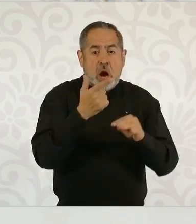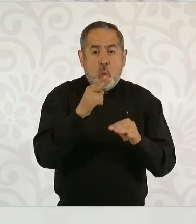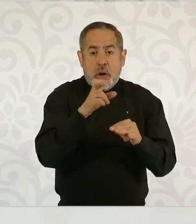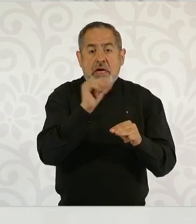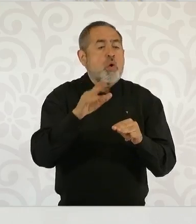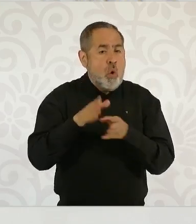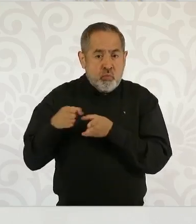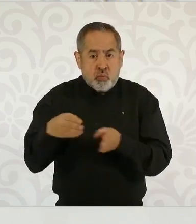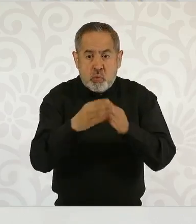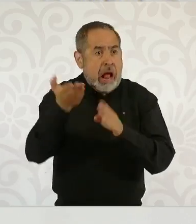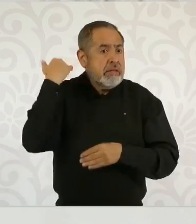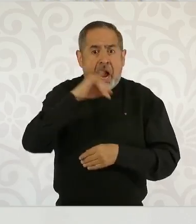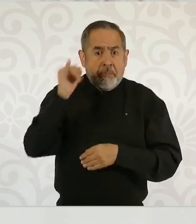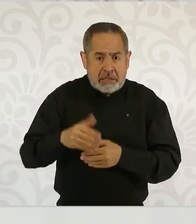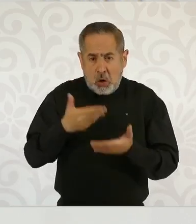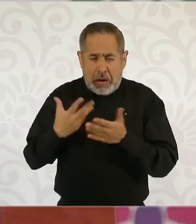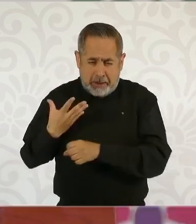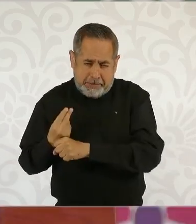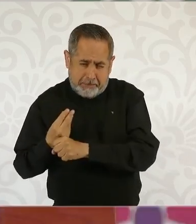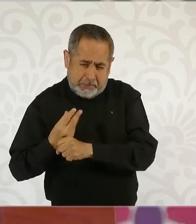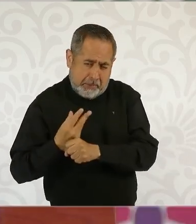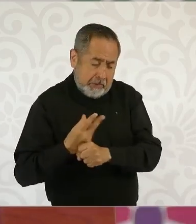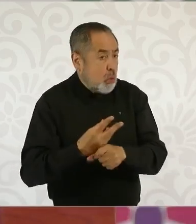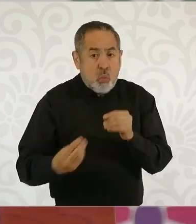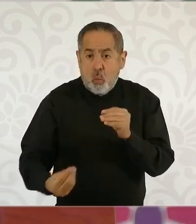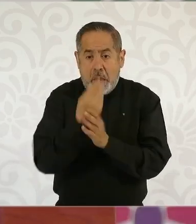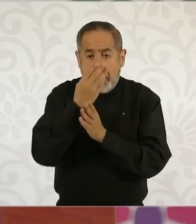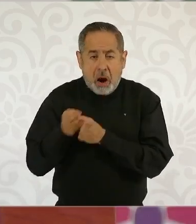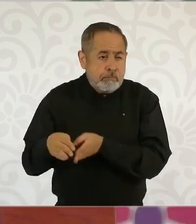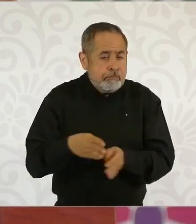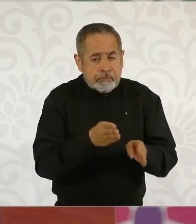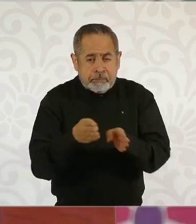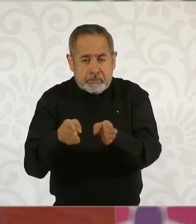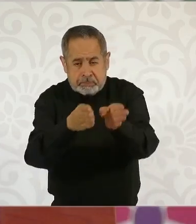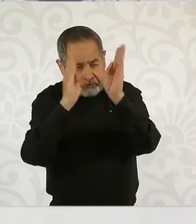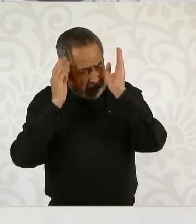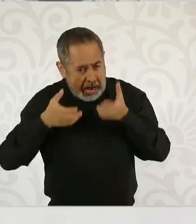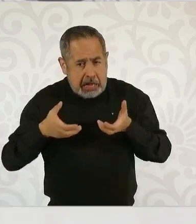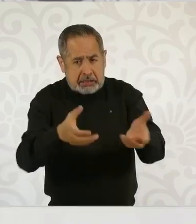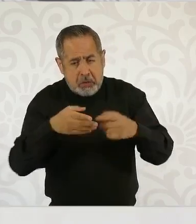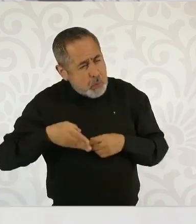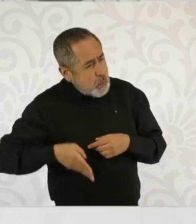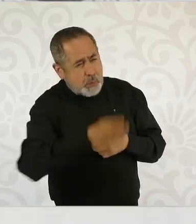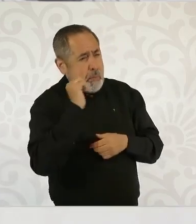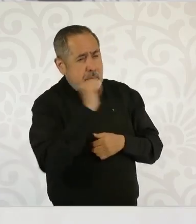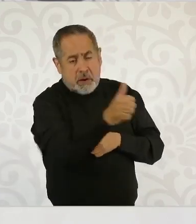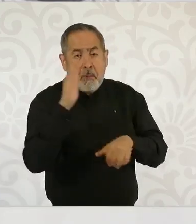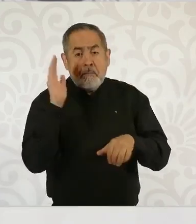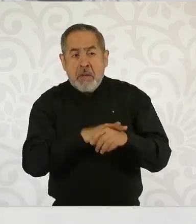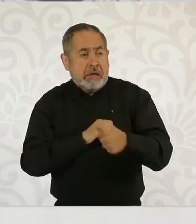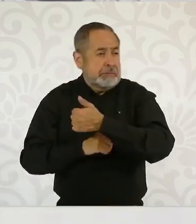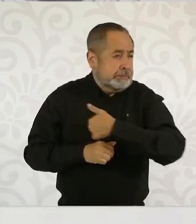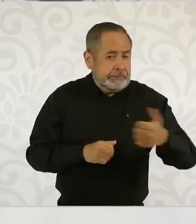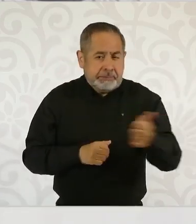una conectividad que nunca ha habido. Es una nueva carretera que va a permitir pues mucho mayor comunicación